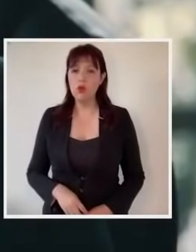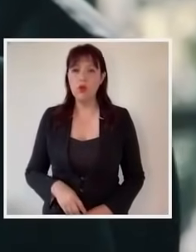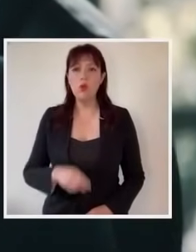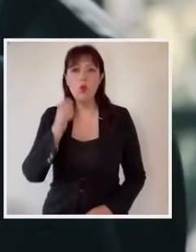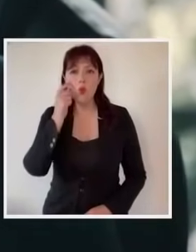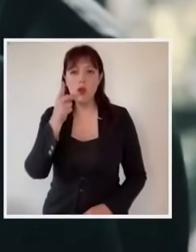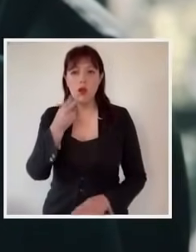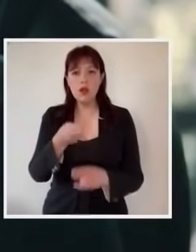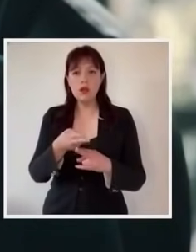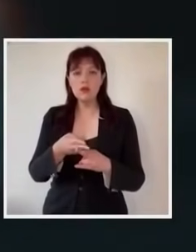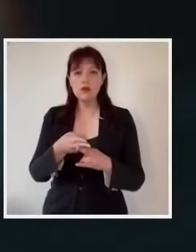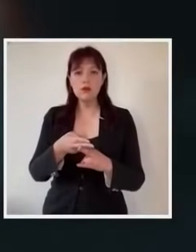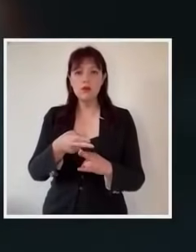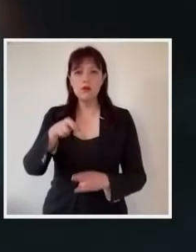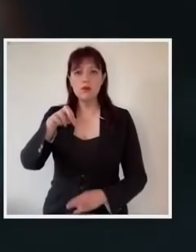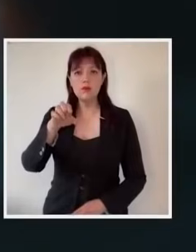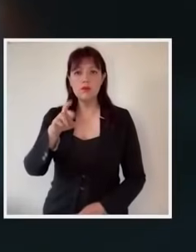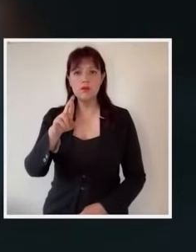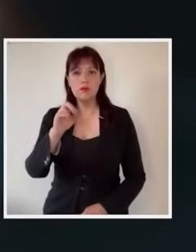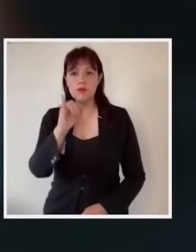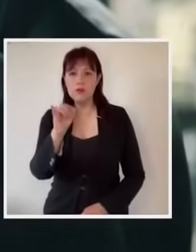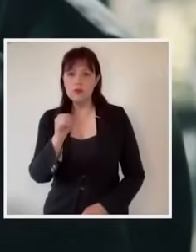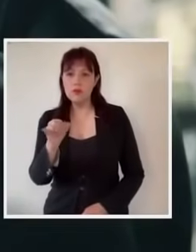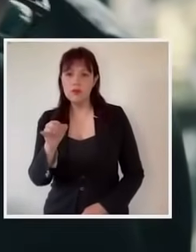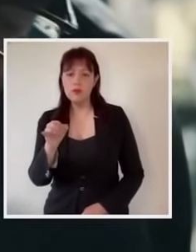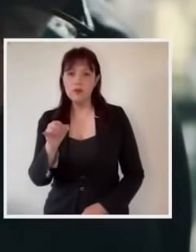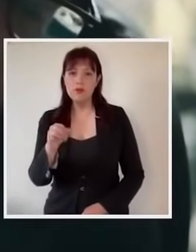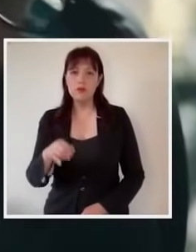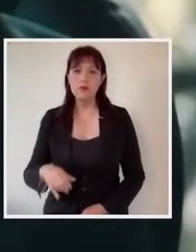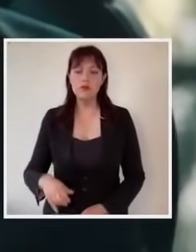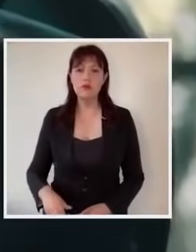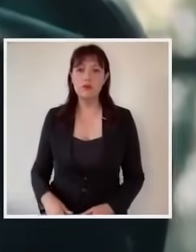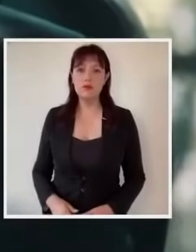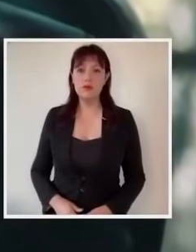¿Y cuál es su apellido? Pérez.